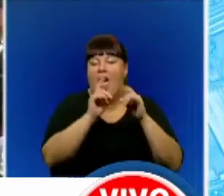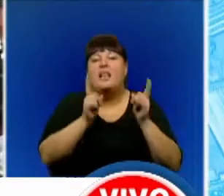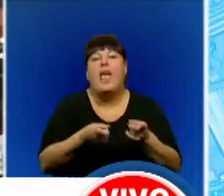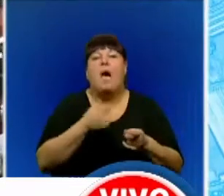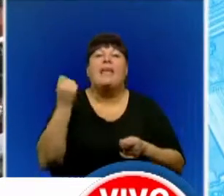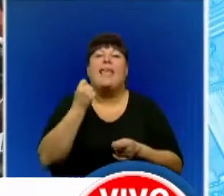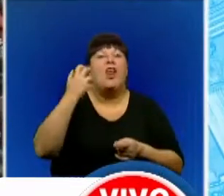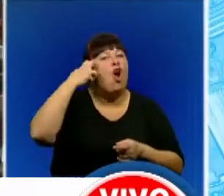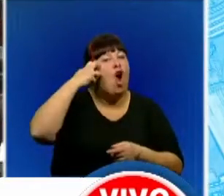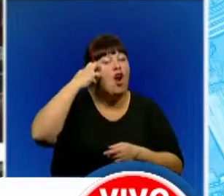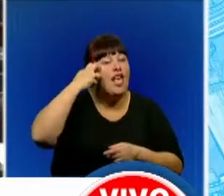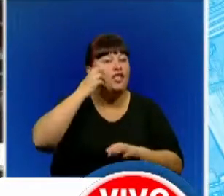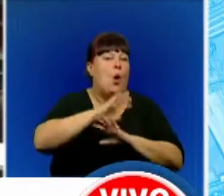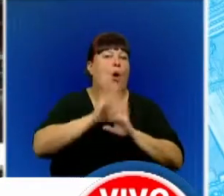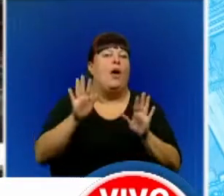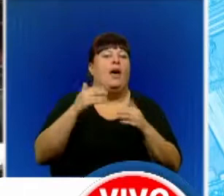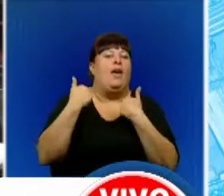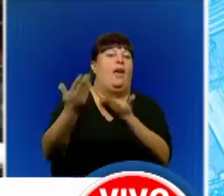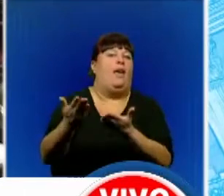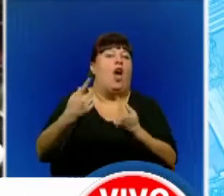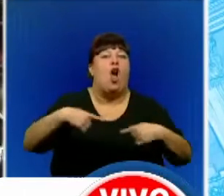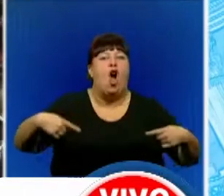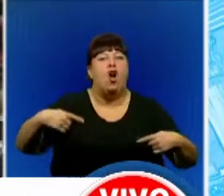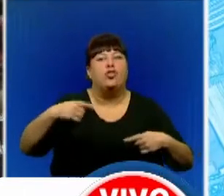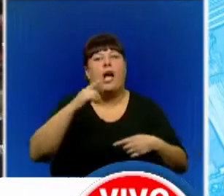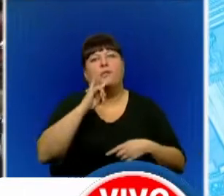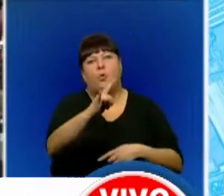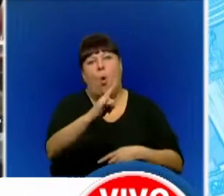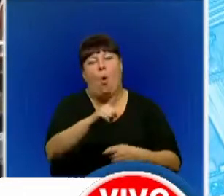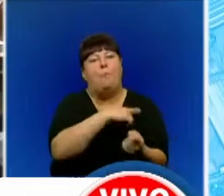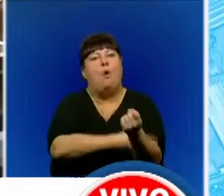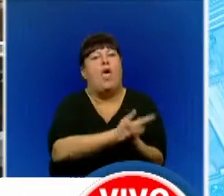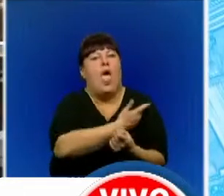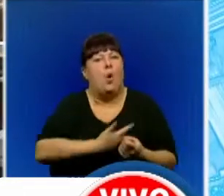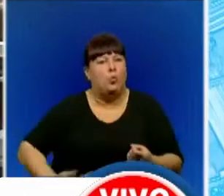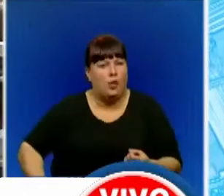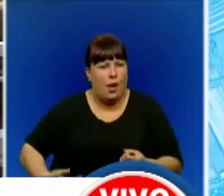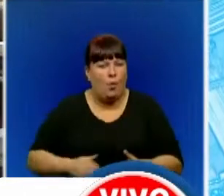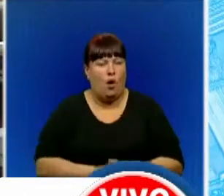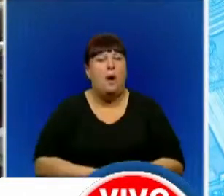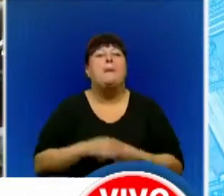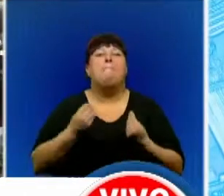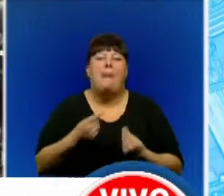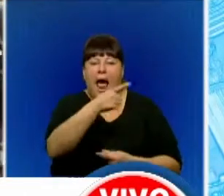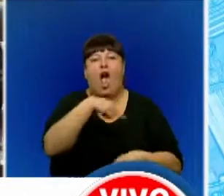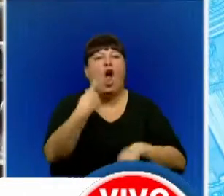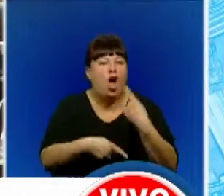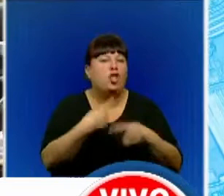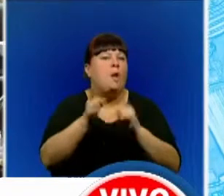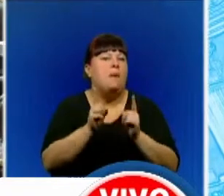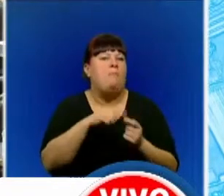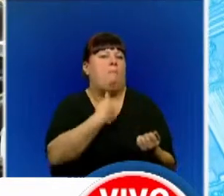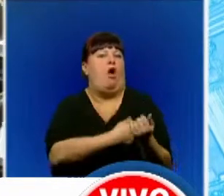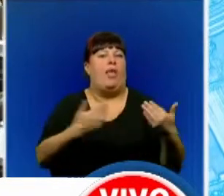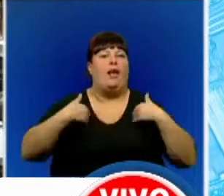que el Congreso termine de delegarle facultades al Poder Ejecutivo para que siga concentrando